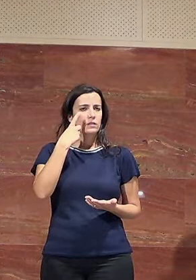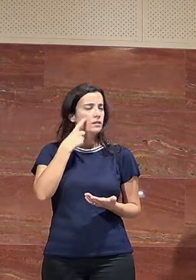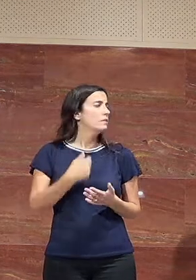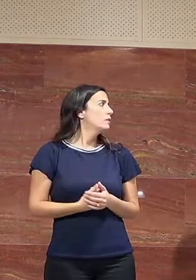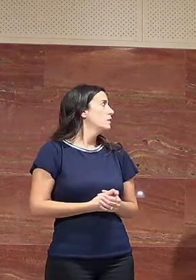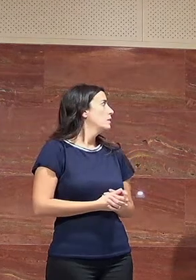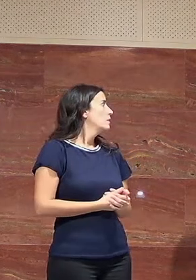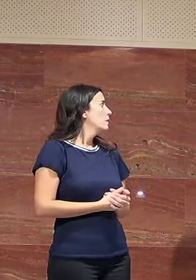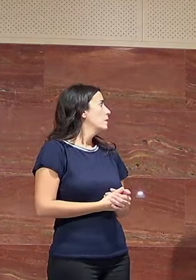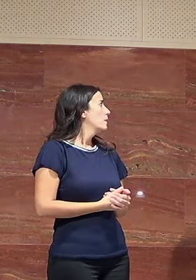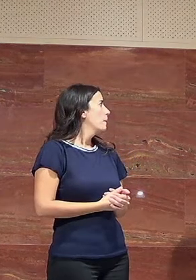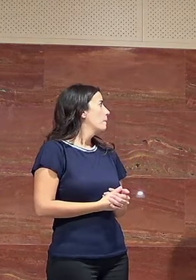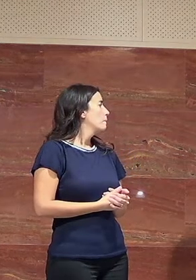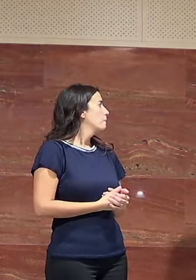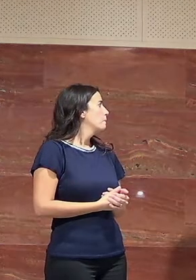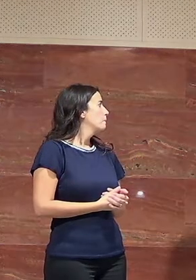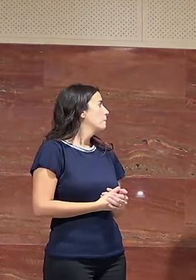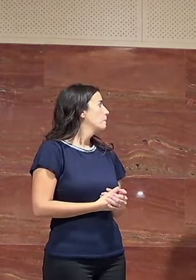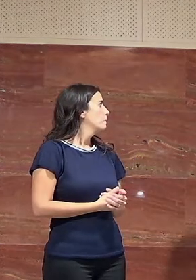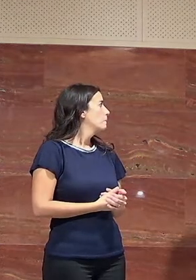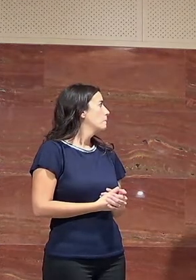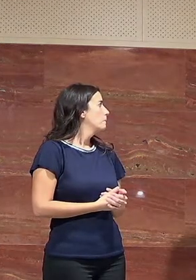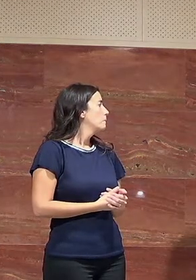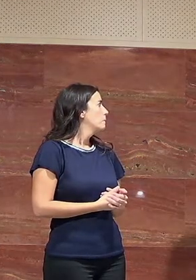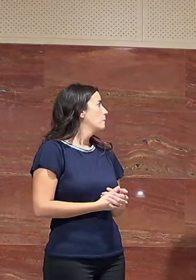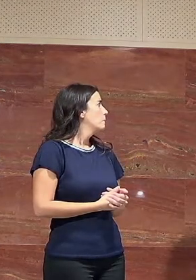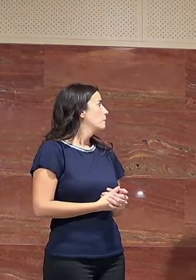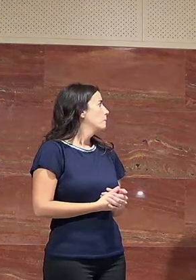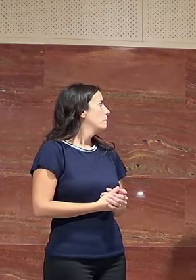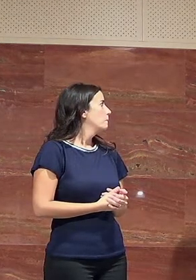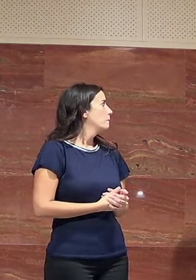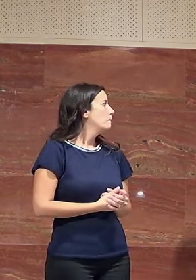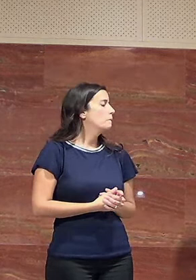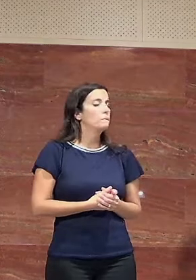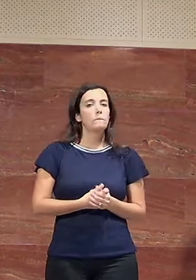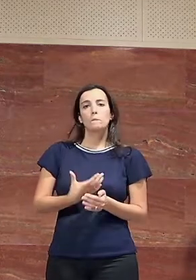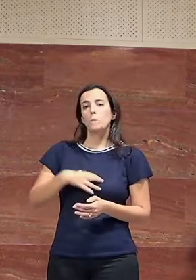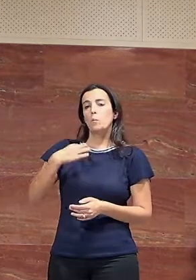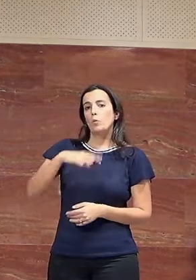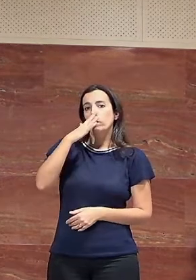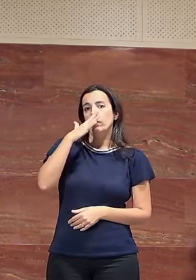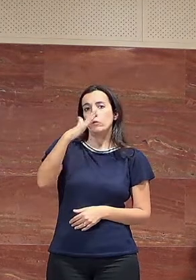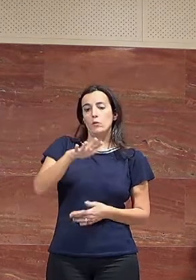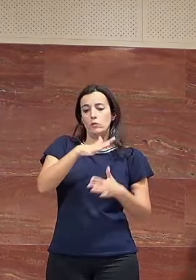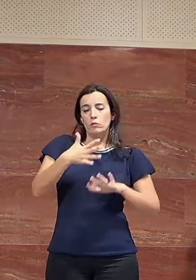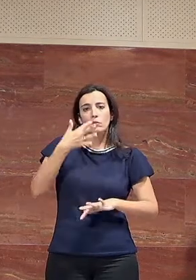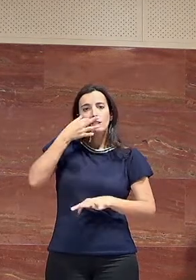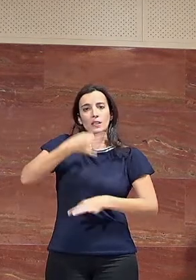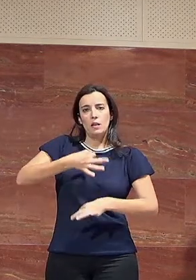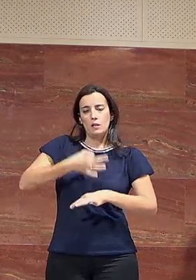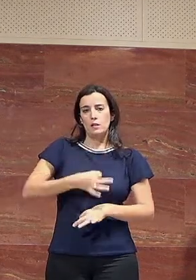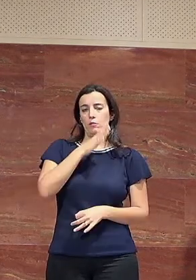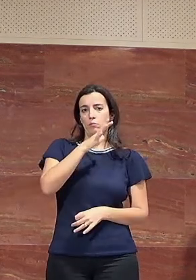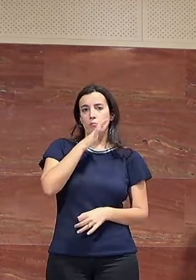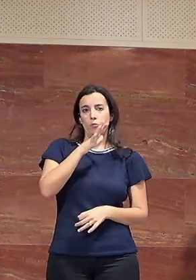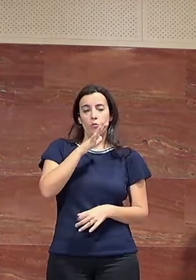las películas y quizás en 5 o 10 años será una realidad, porque creo que es